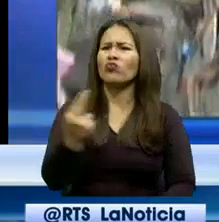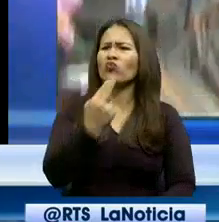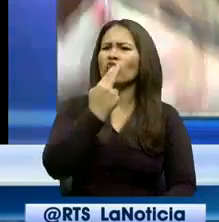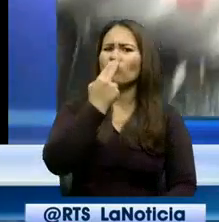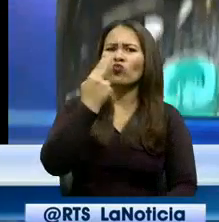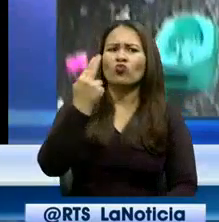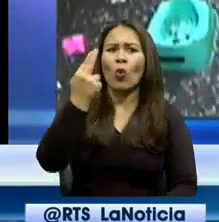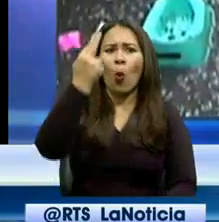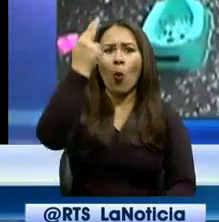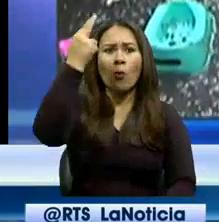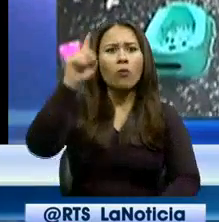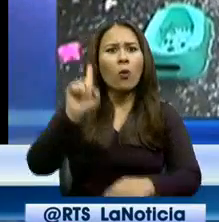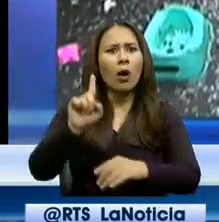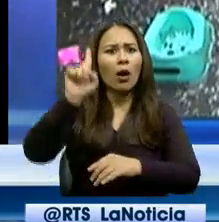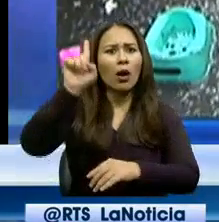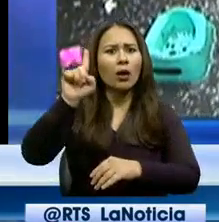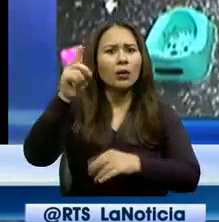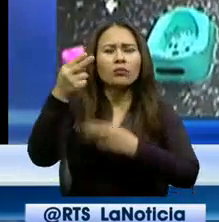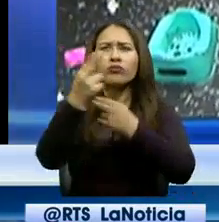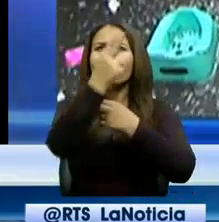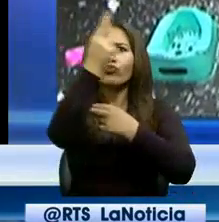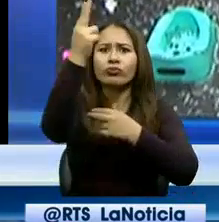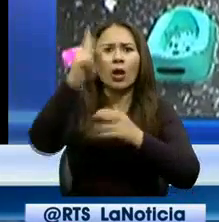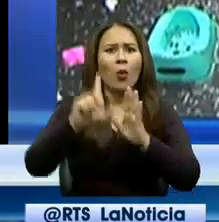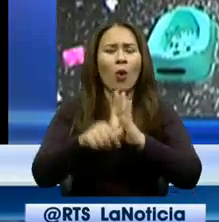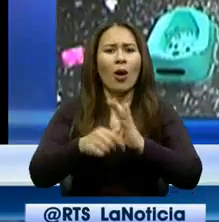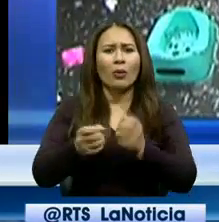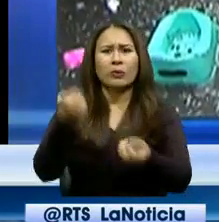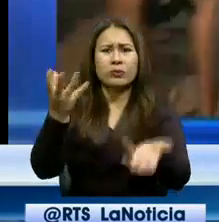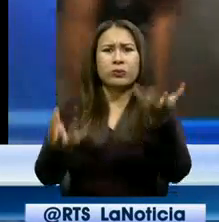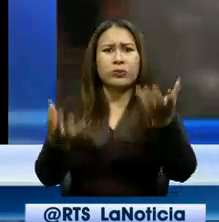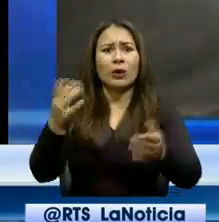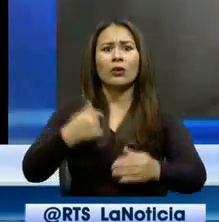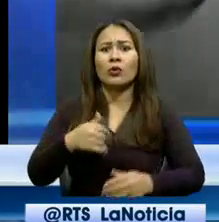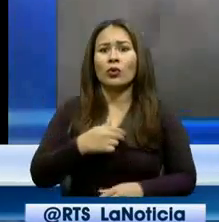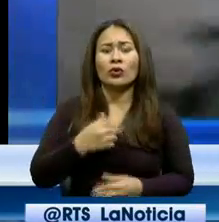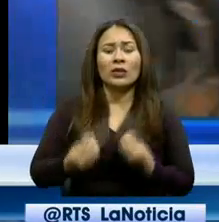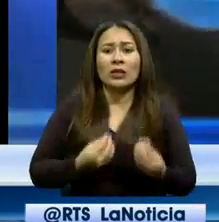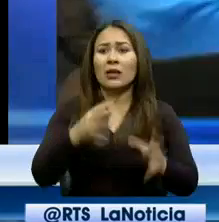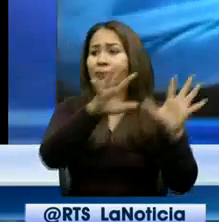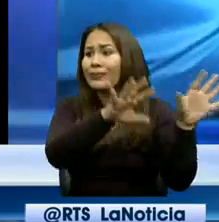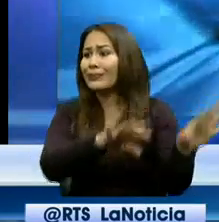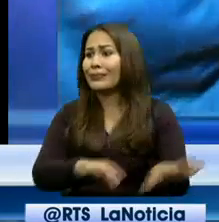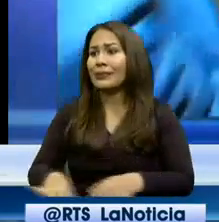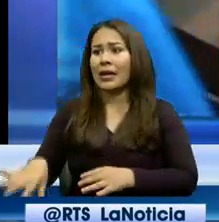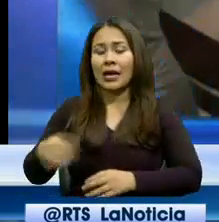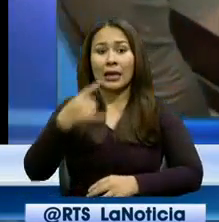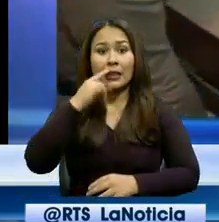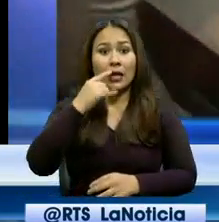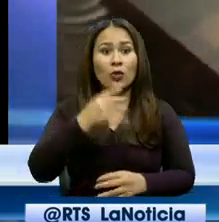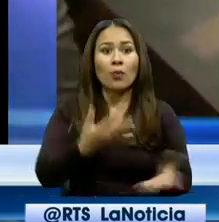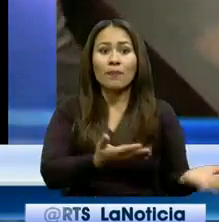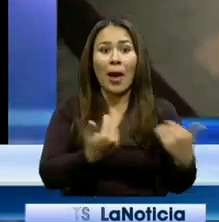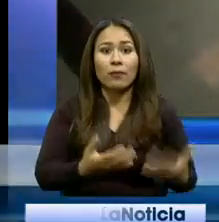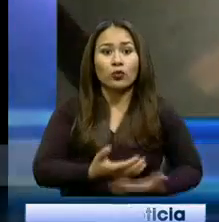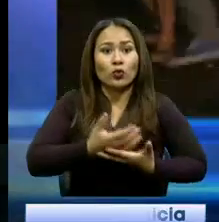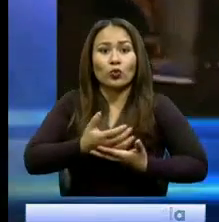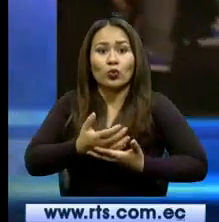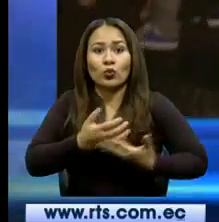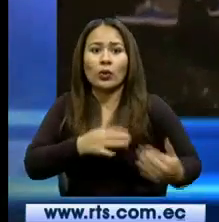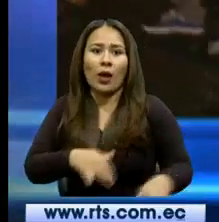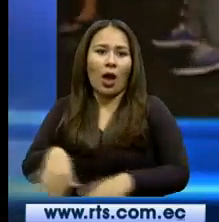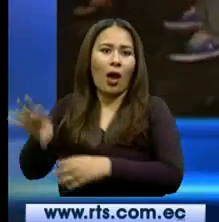de la planta de arriba y él comenzó el incendio lo que no se puede sólo sacar a los niños comenzó